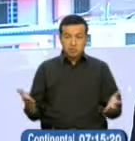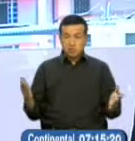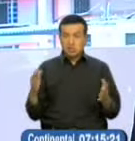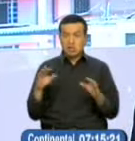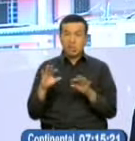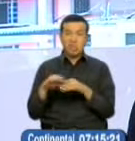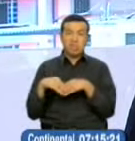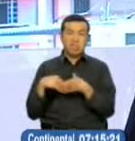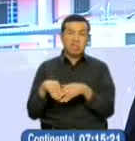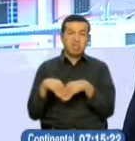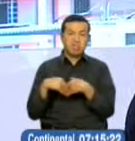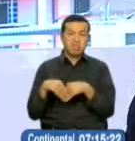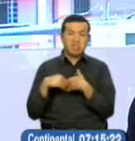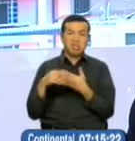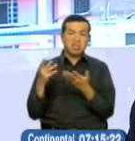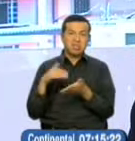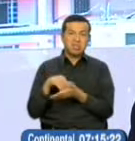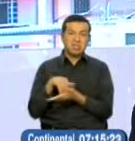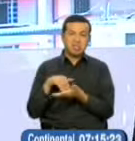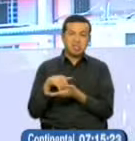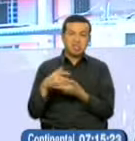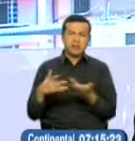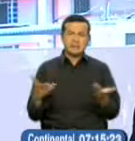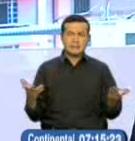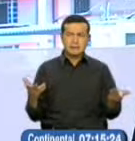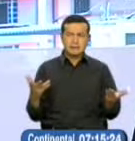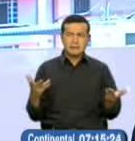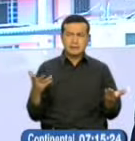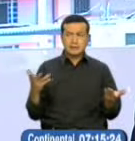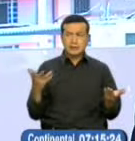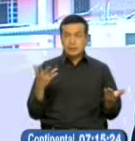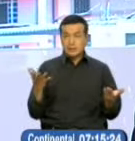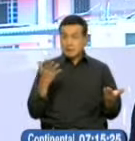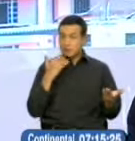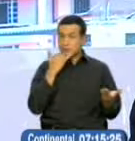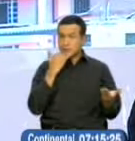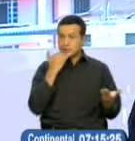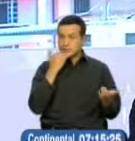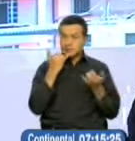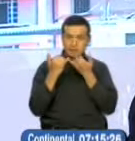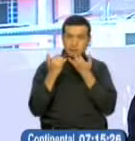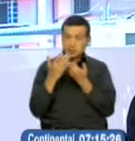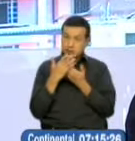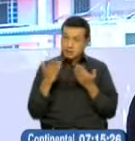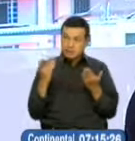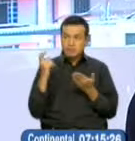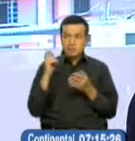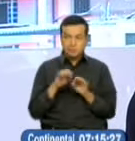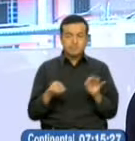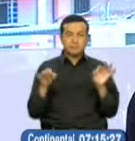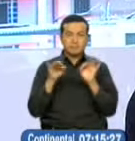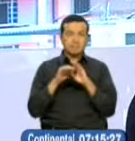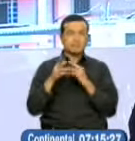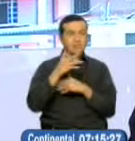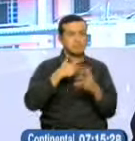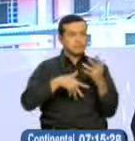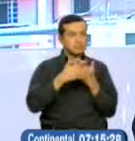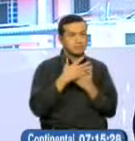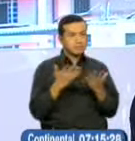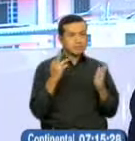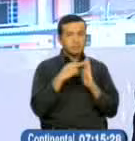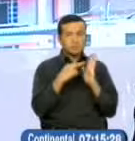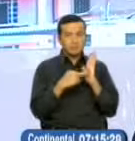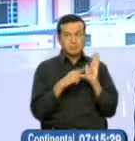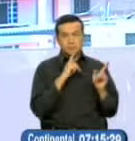sumamente, o dejan mucho que desear. Eso es una competencia desleal. Eso también tenemos que buscar los mecanismos adecuados como